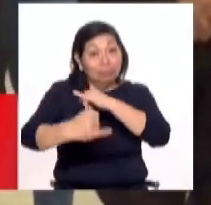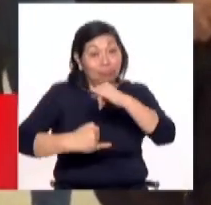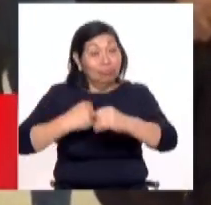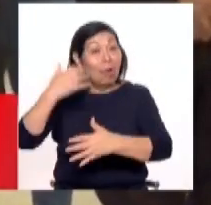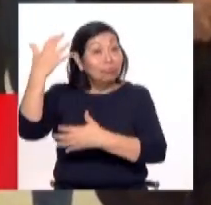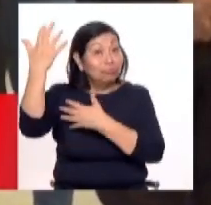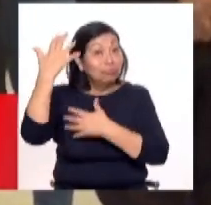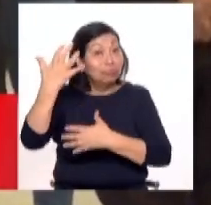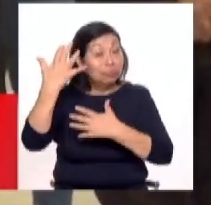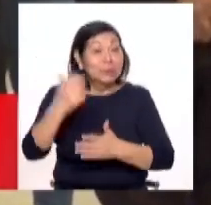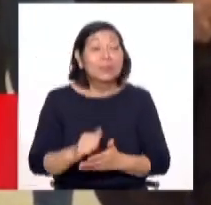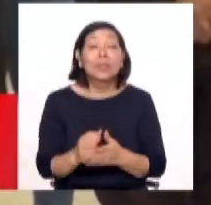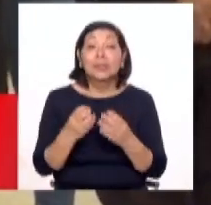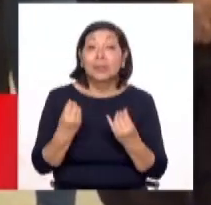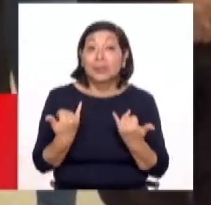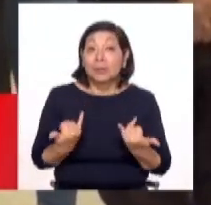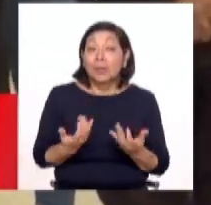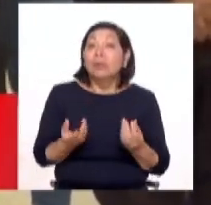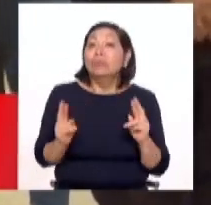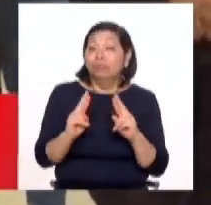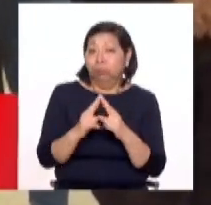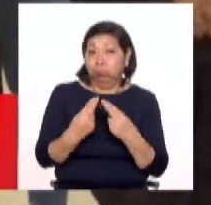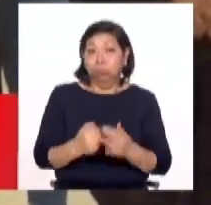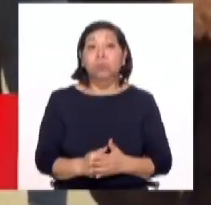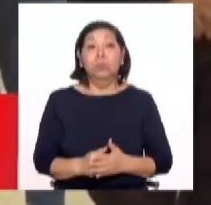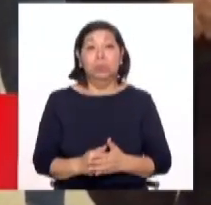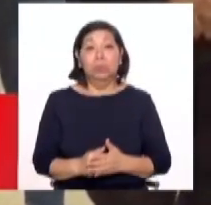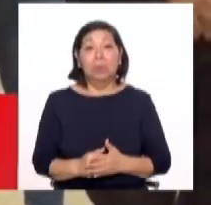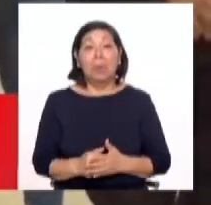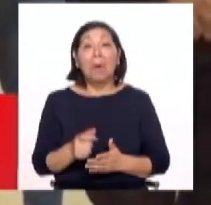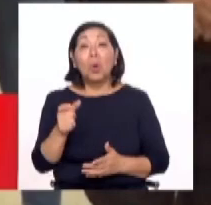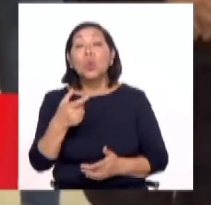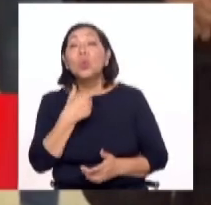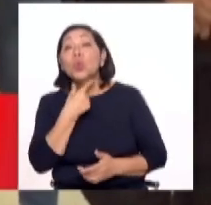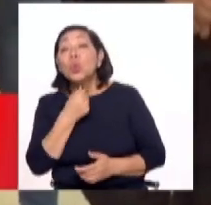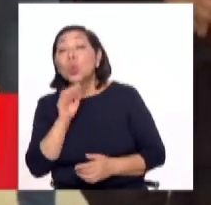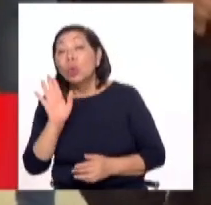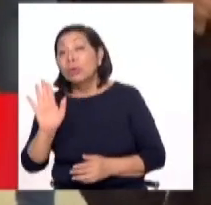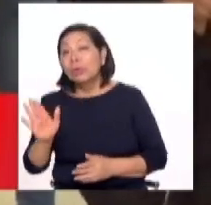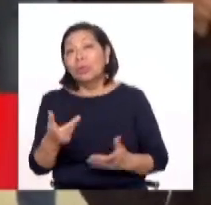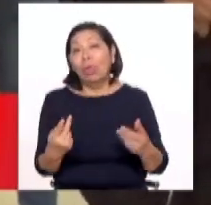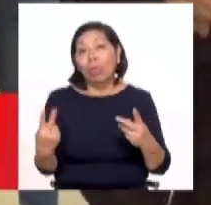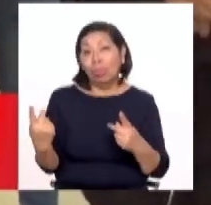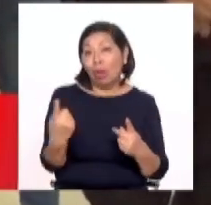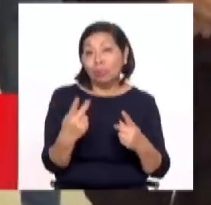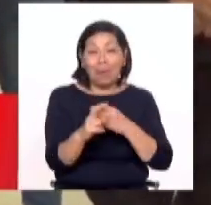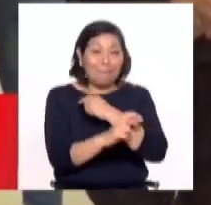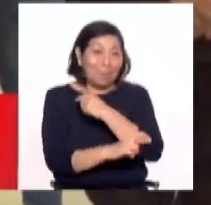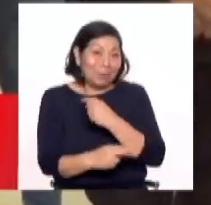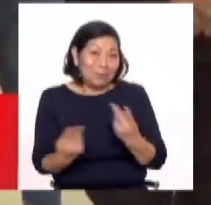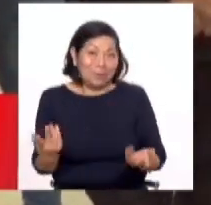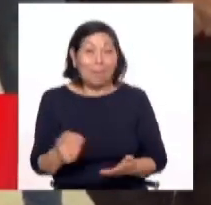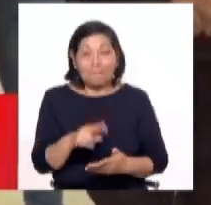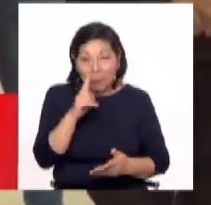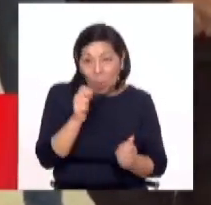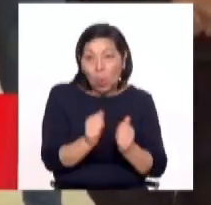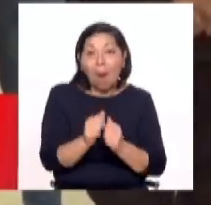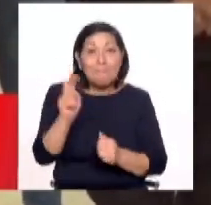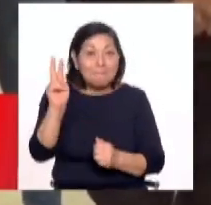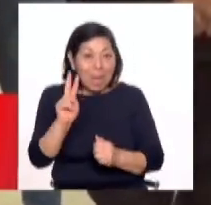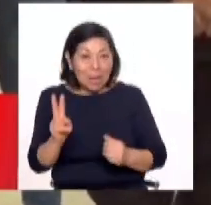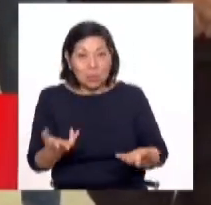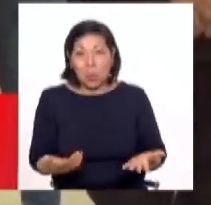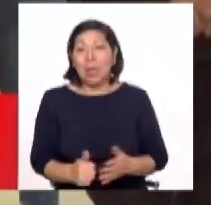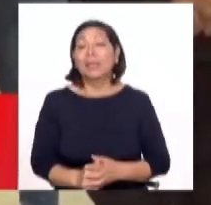internacional y que obviamente convoca aficionados e hinchas de ambos países. Es